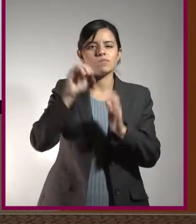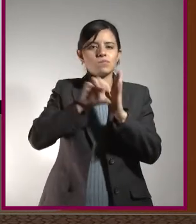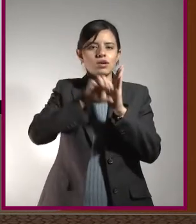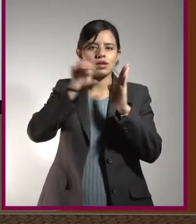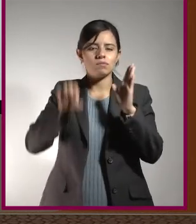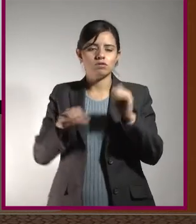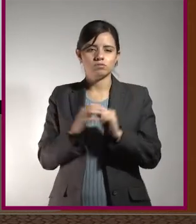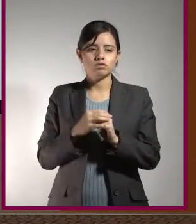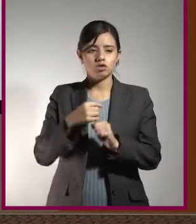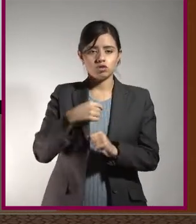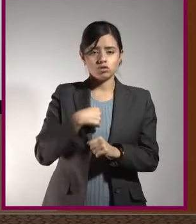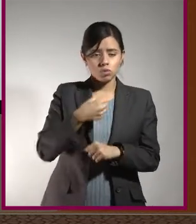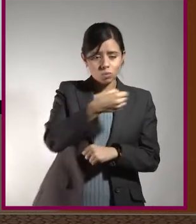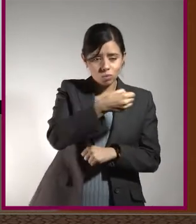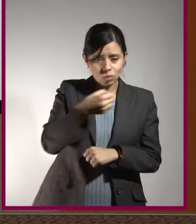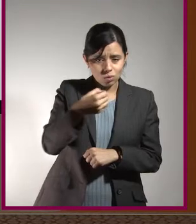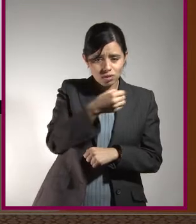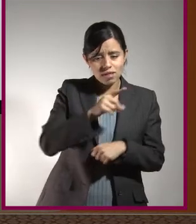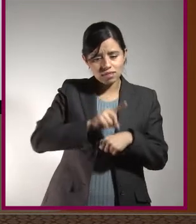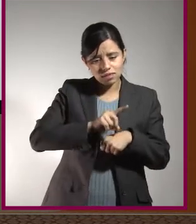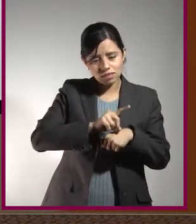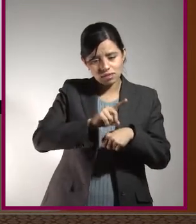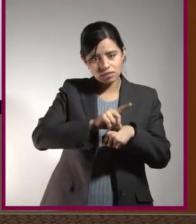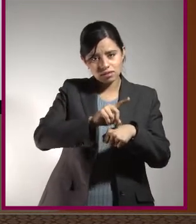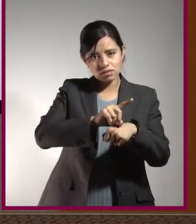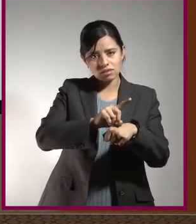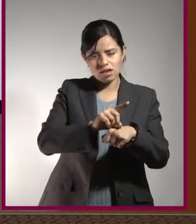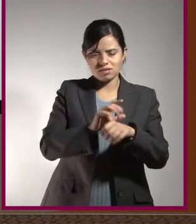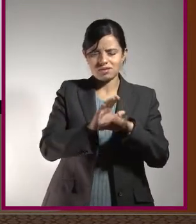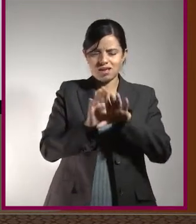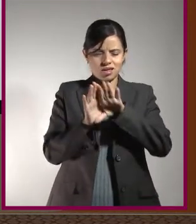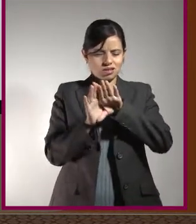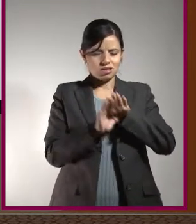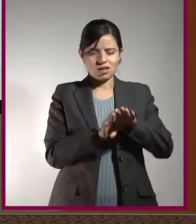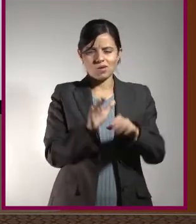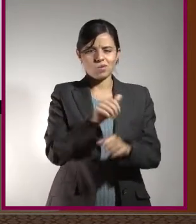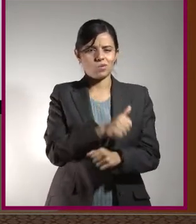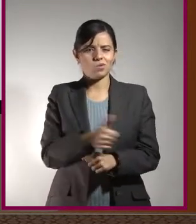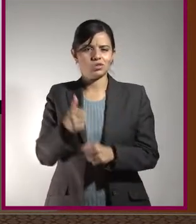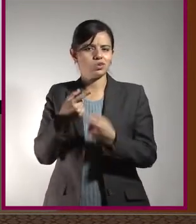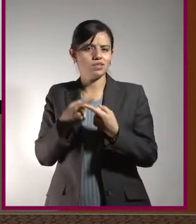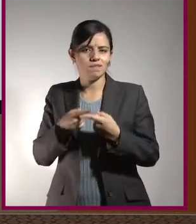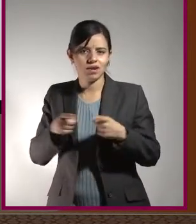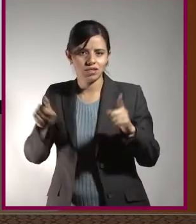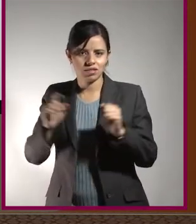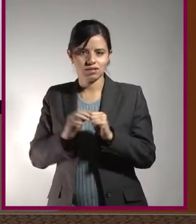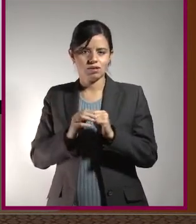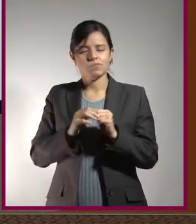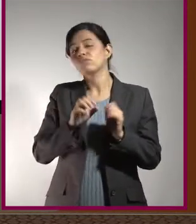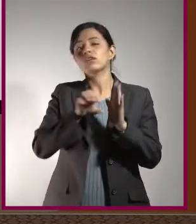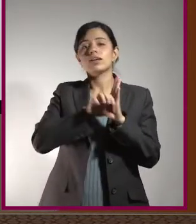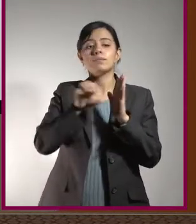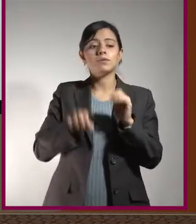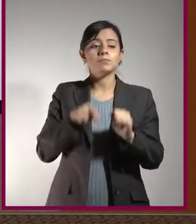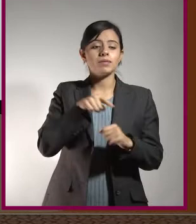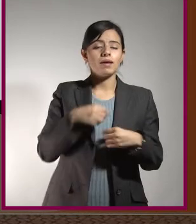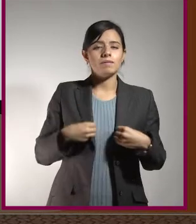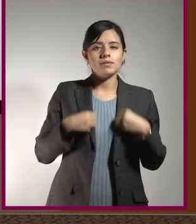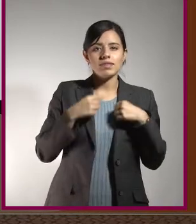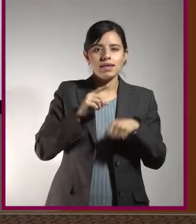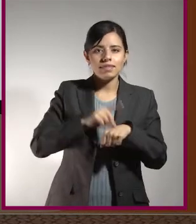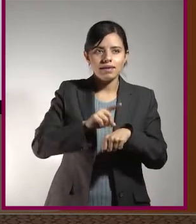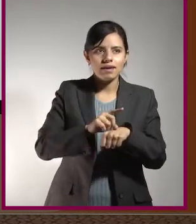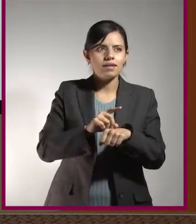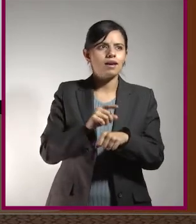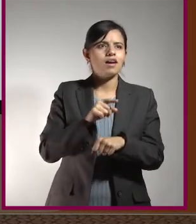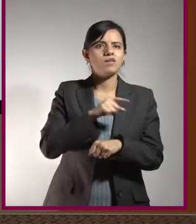salirnos del guión que nos impone la vida cotidiana, ¿no? La vida cotidiana nos impone un guión que tiene que ver con la productividad, que tiene que